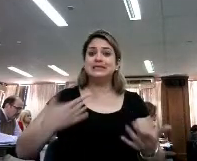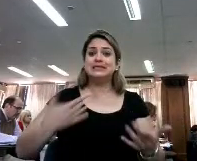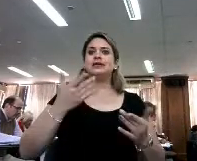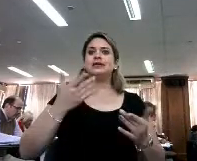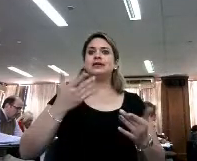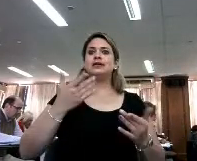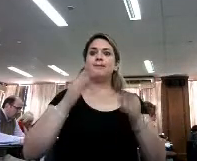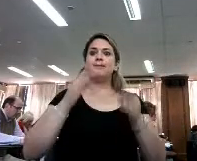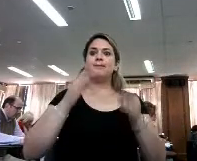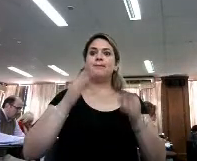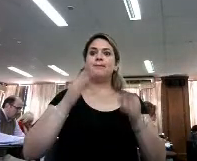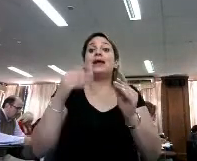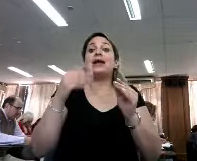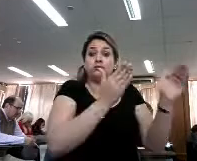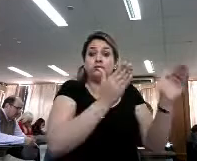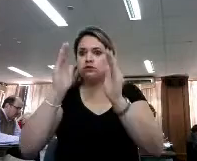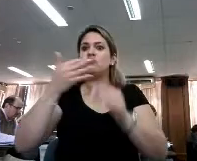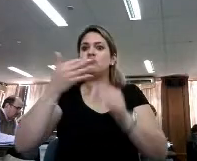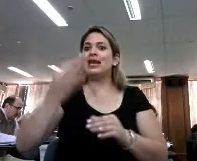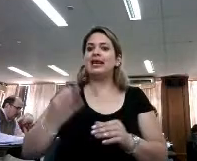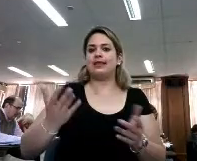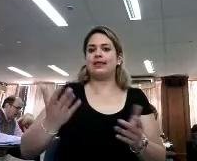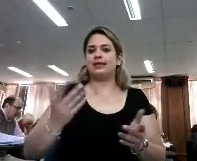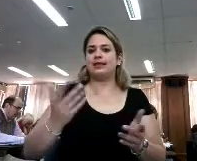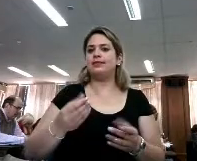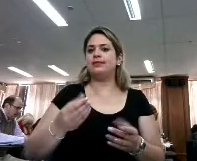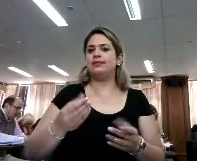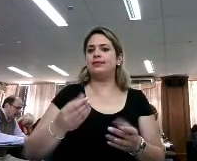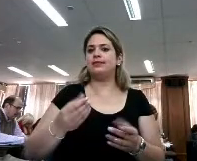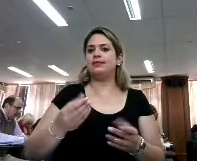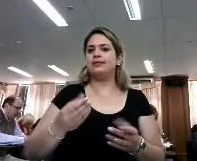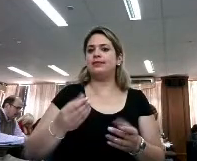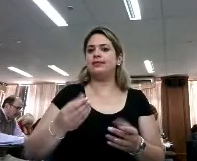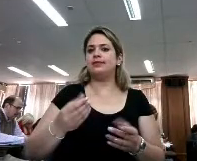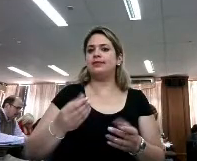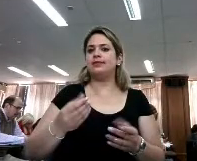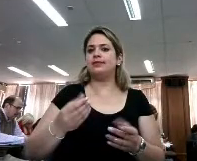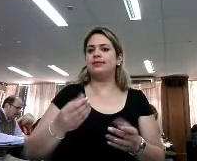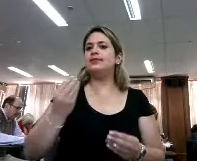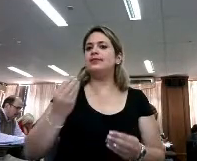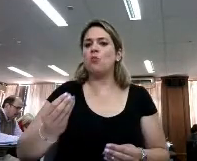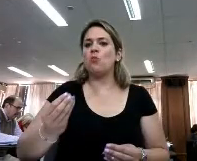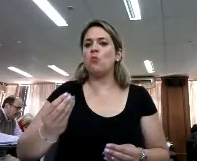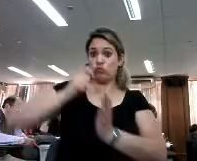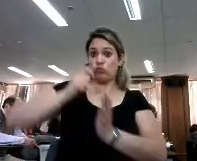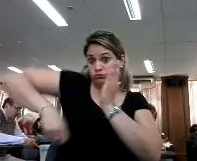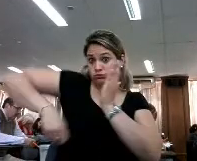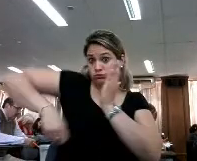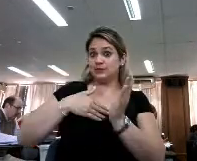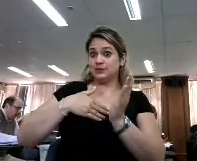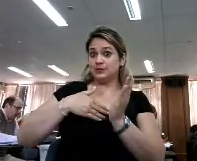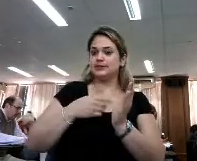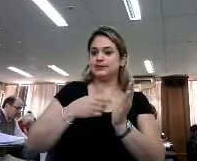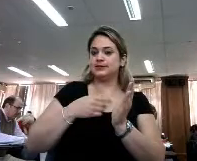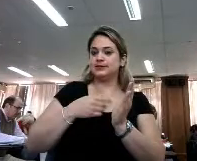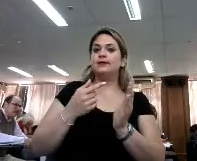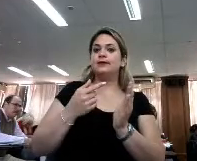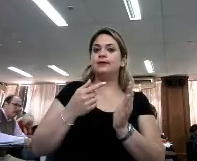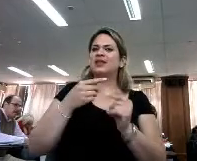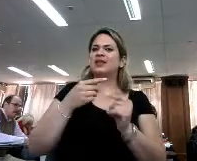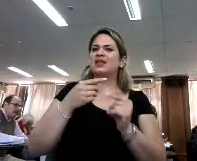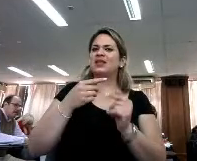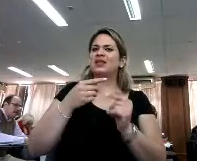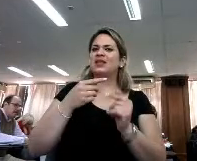algunas realidades, en cómo está la situación del derecho de autor. ¿El derecho de autor es en realidad